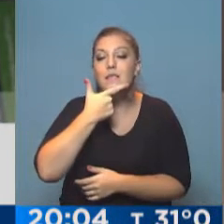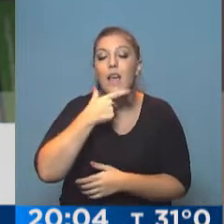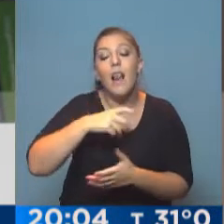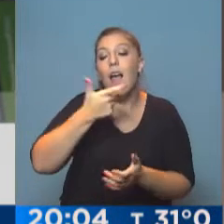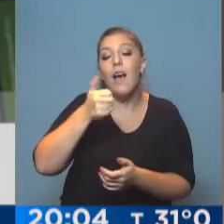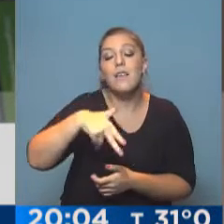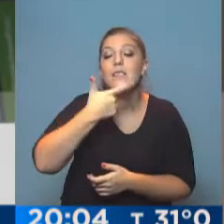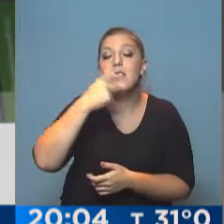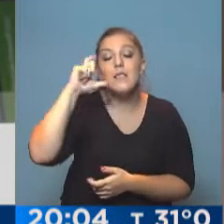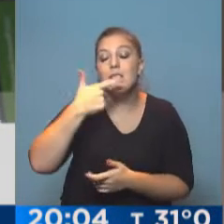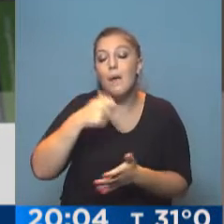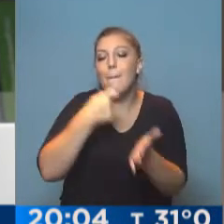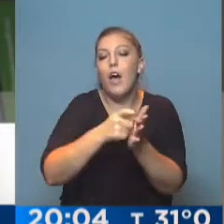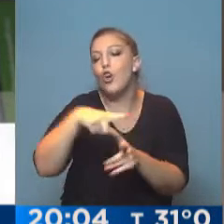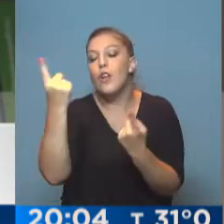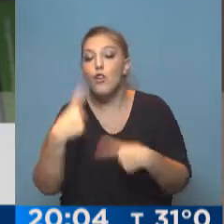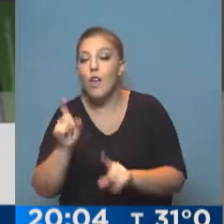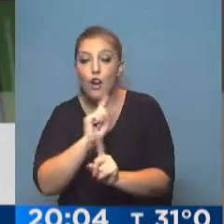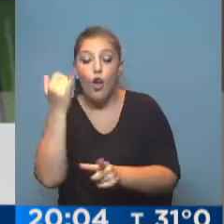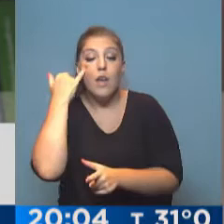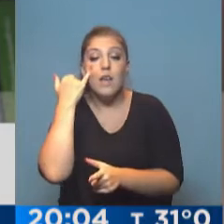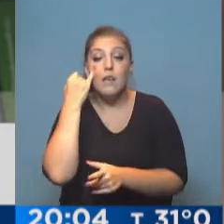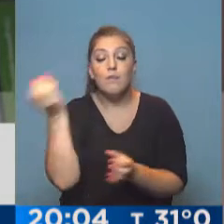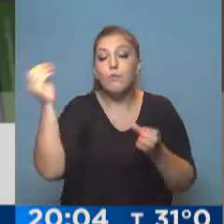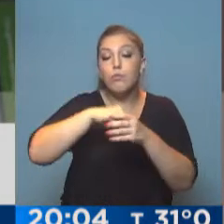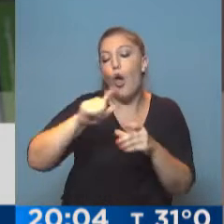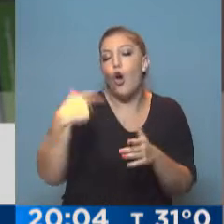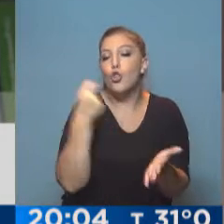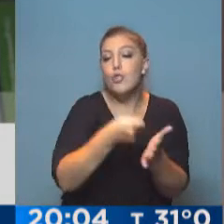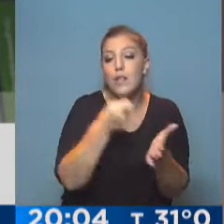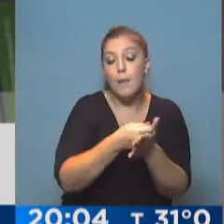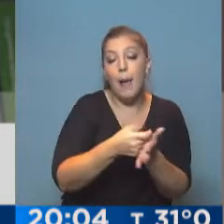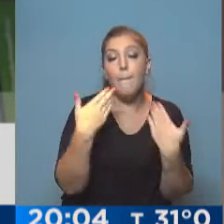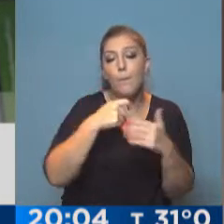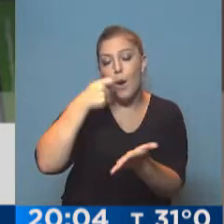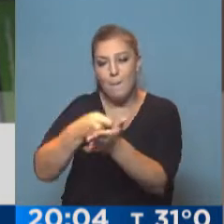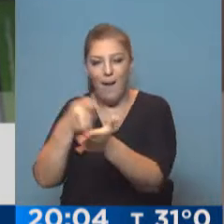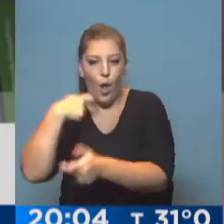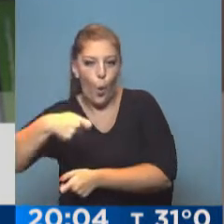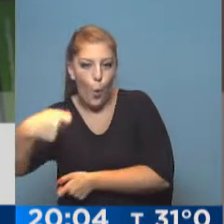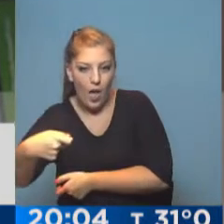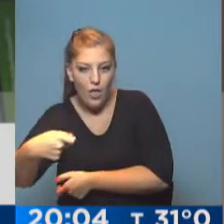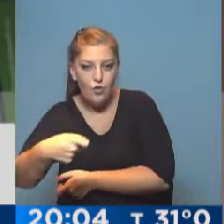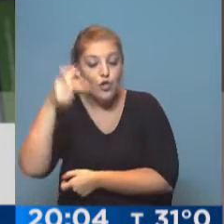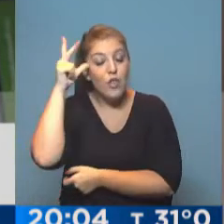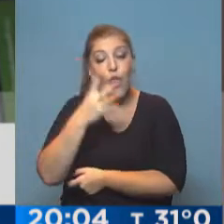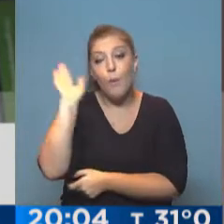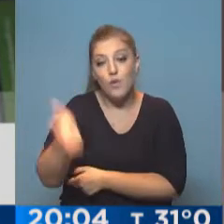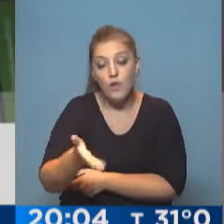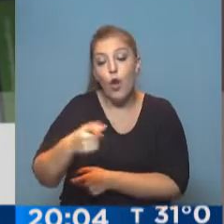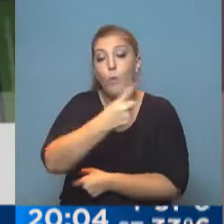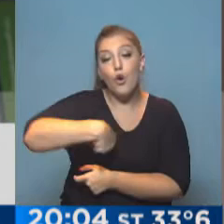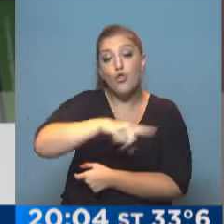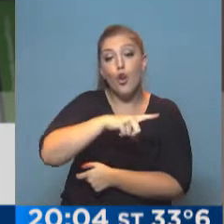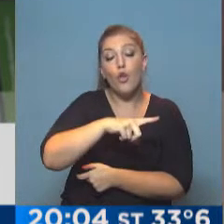otros programas e incorporarle otros ingresos para poder pagar ese 82% móvil, que bueno, nosotros como